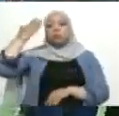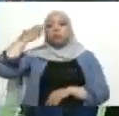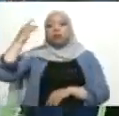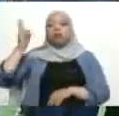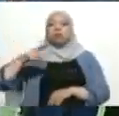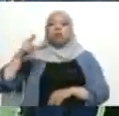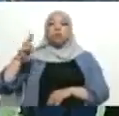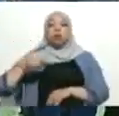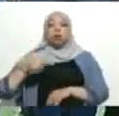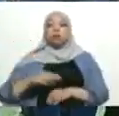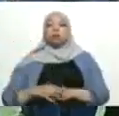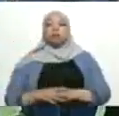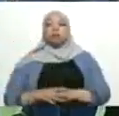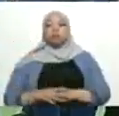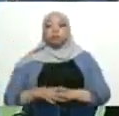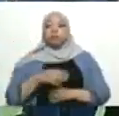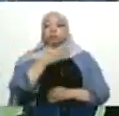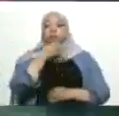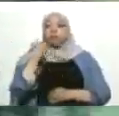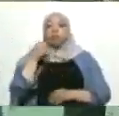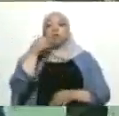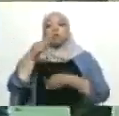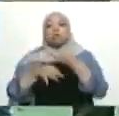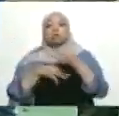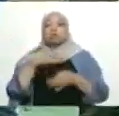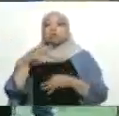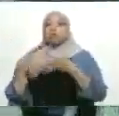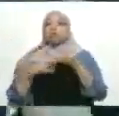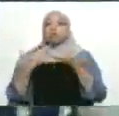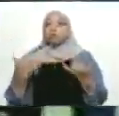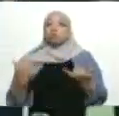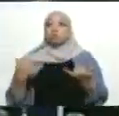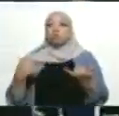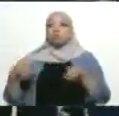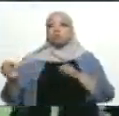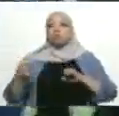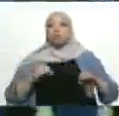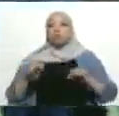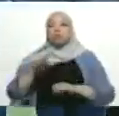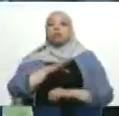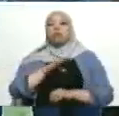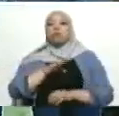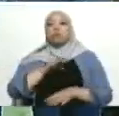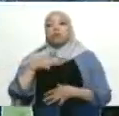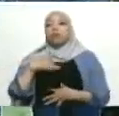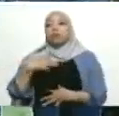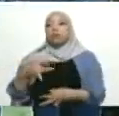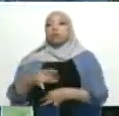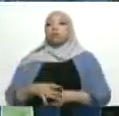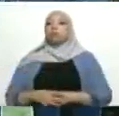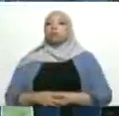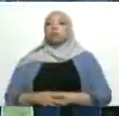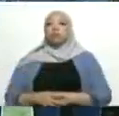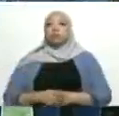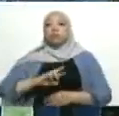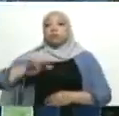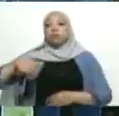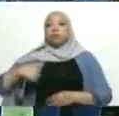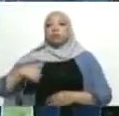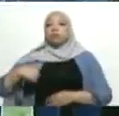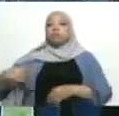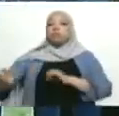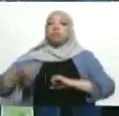jamás. Mejor dicho, voy a explicarlo de otra manera. Ellos solo se mueven por sus propios intereses. Nosotros nos